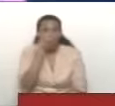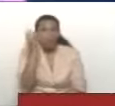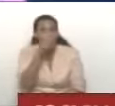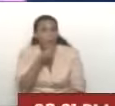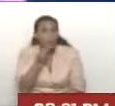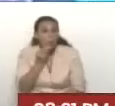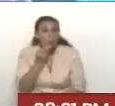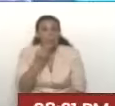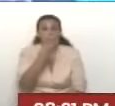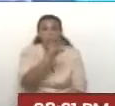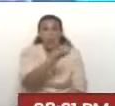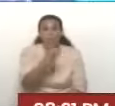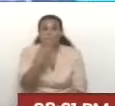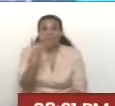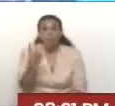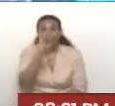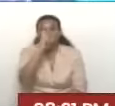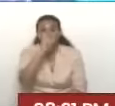tú?